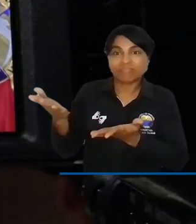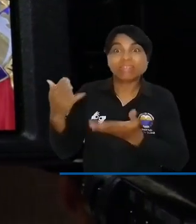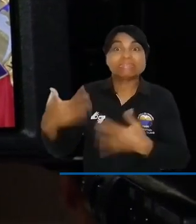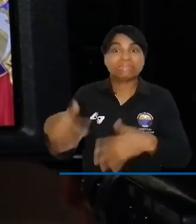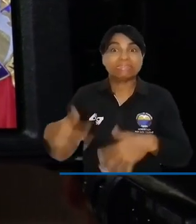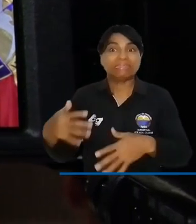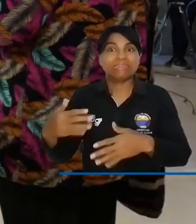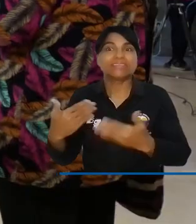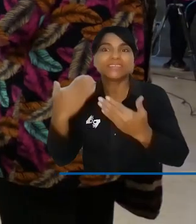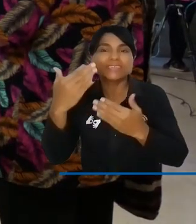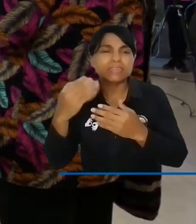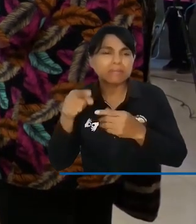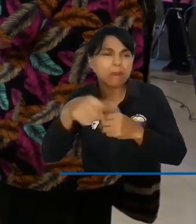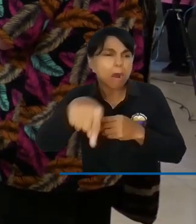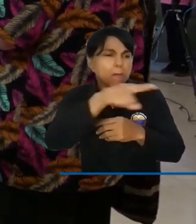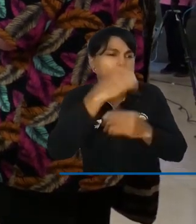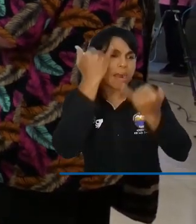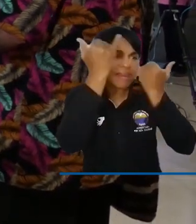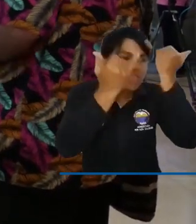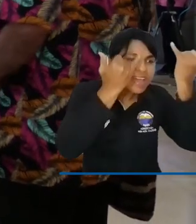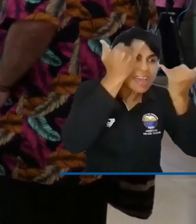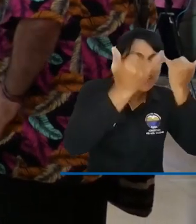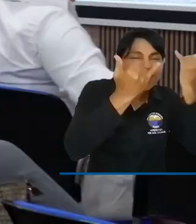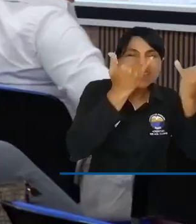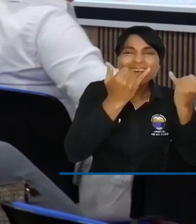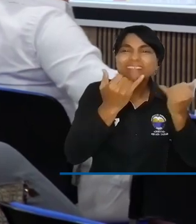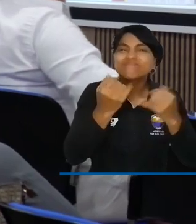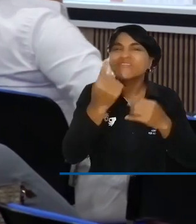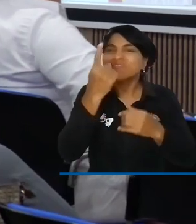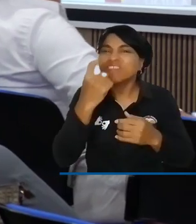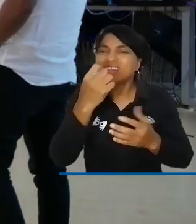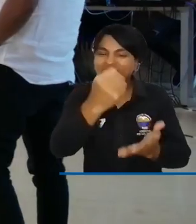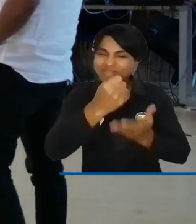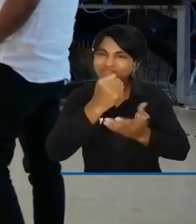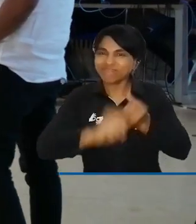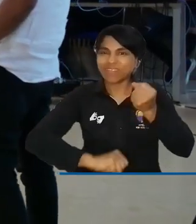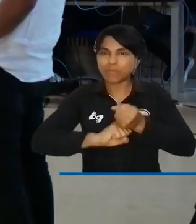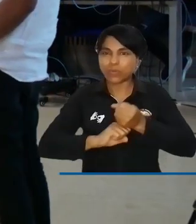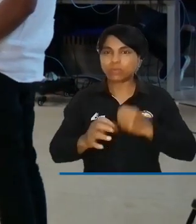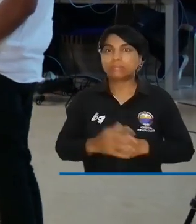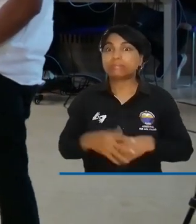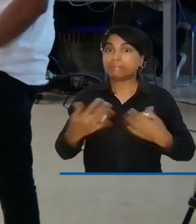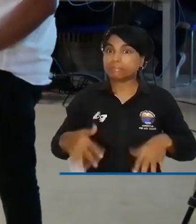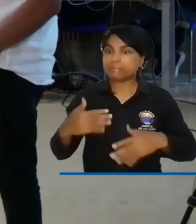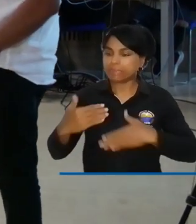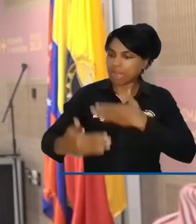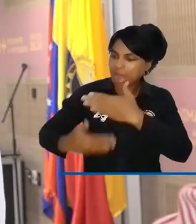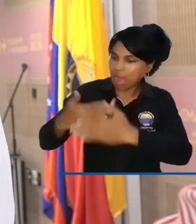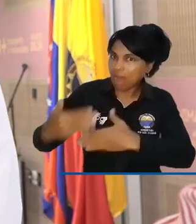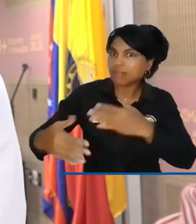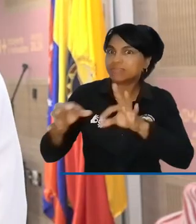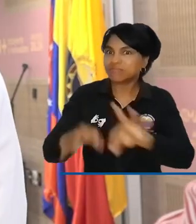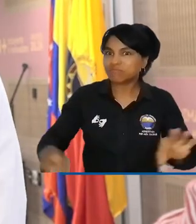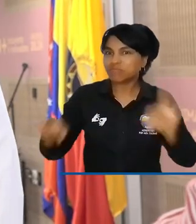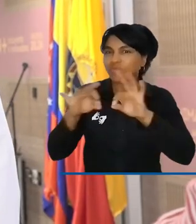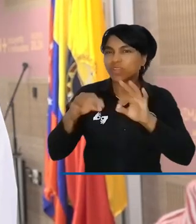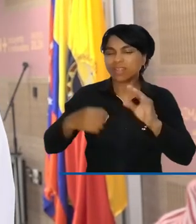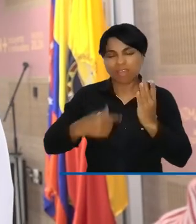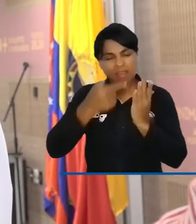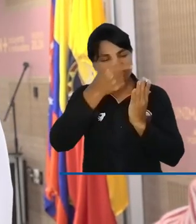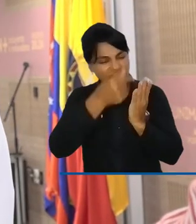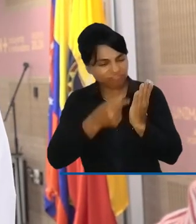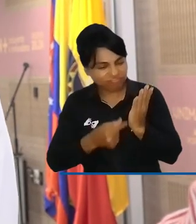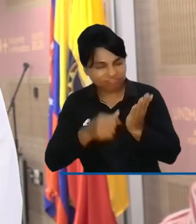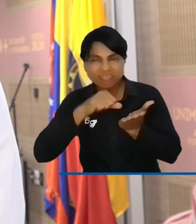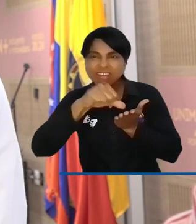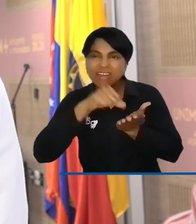recursos, porque cada uno tiene una idea, pero de pronto no tiene esas herramientas. Ha tenido un avance importante, hoy llevamos una ejecución